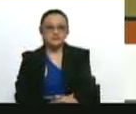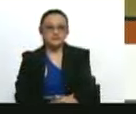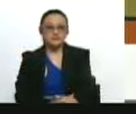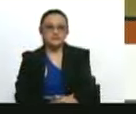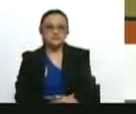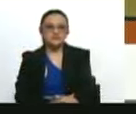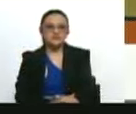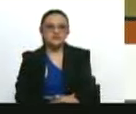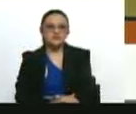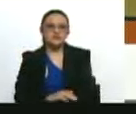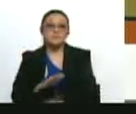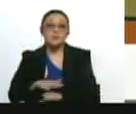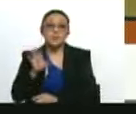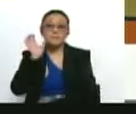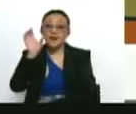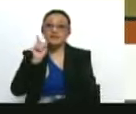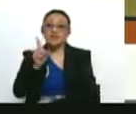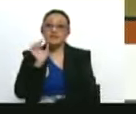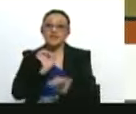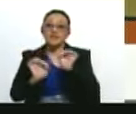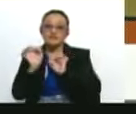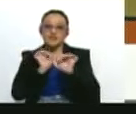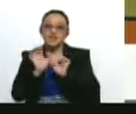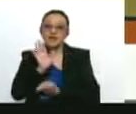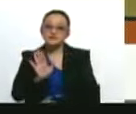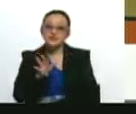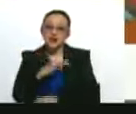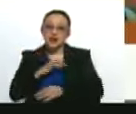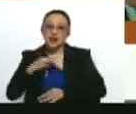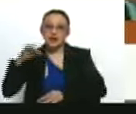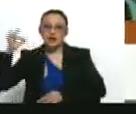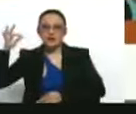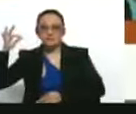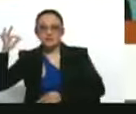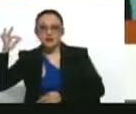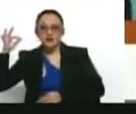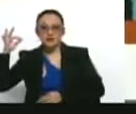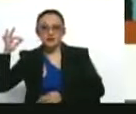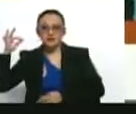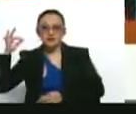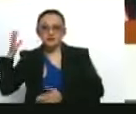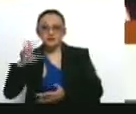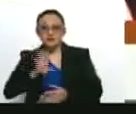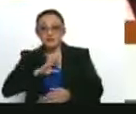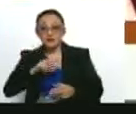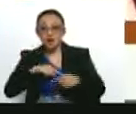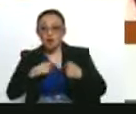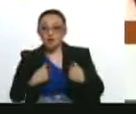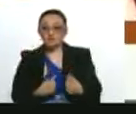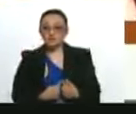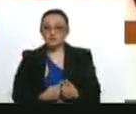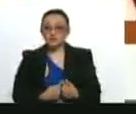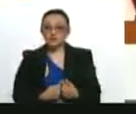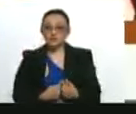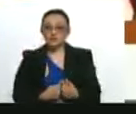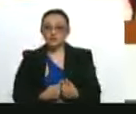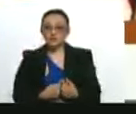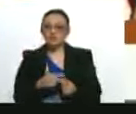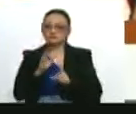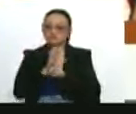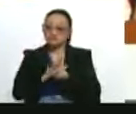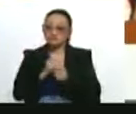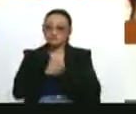Porque la patria se defiende así, ¿ves? Desde el alma, desde las vísceras, desde el corazón, con